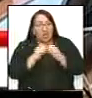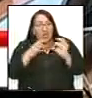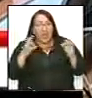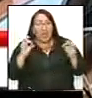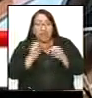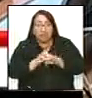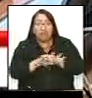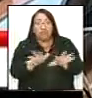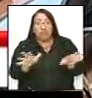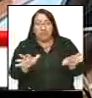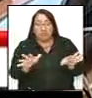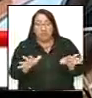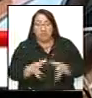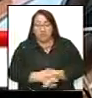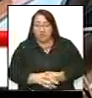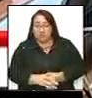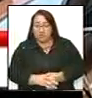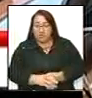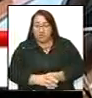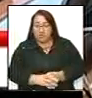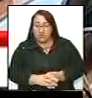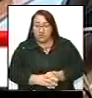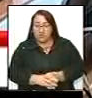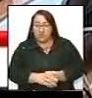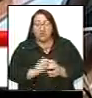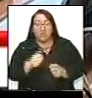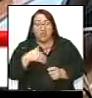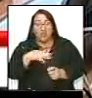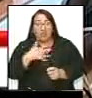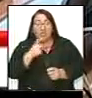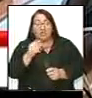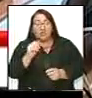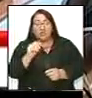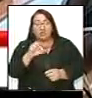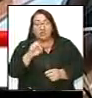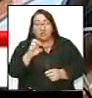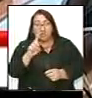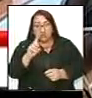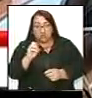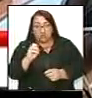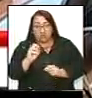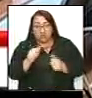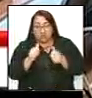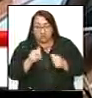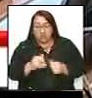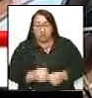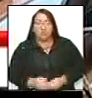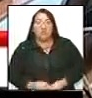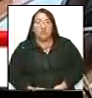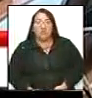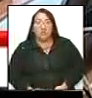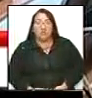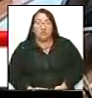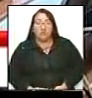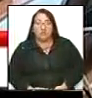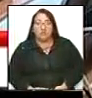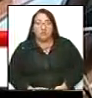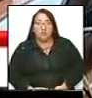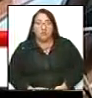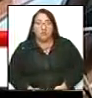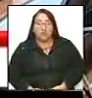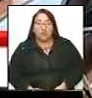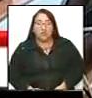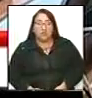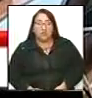porque si me parece que lo que ha hecho pero es bastante práctico en el sentido de que tenemos que dar pasos